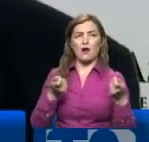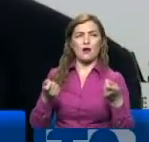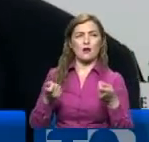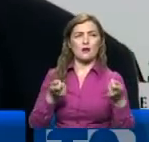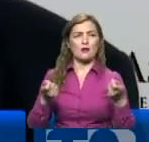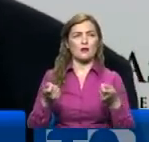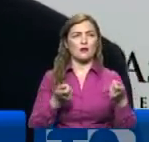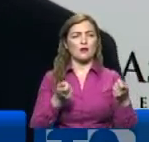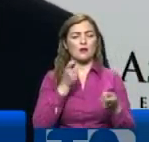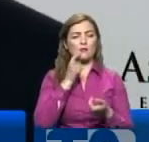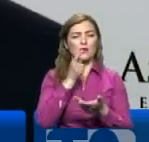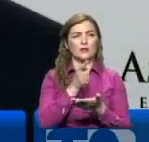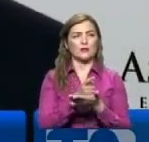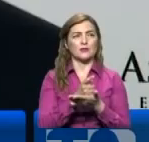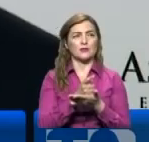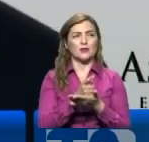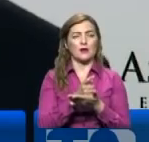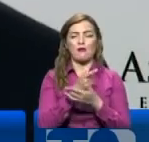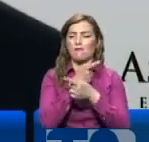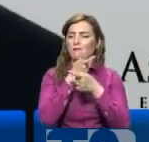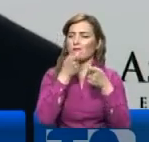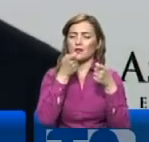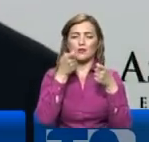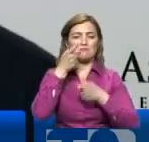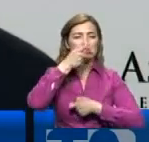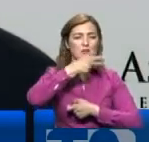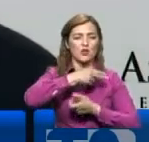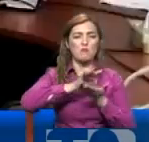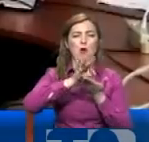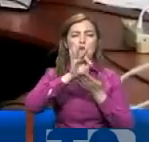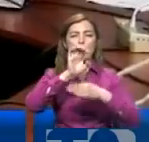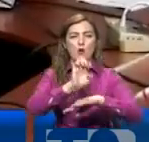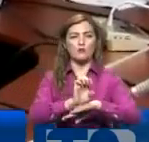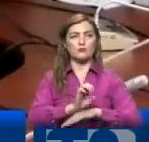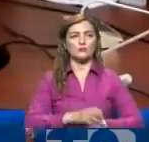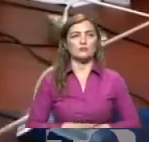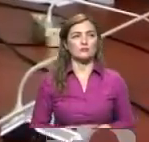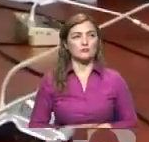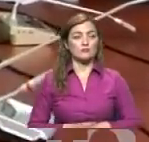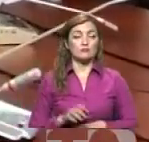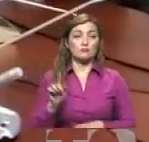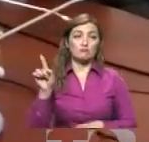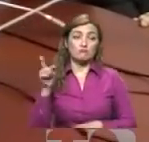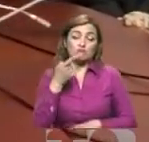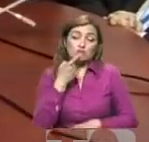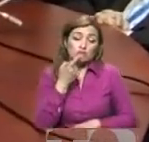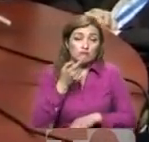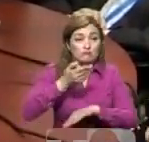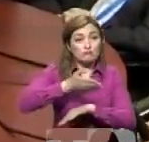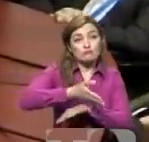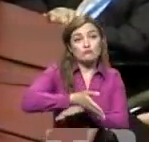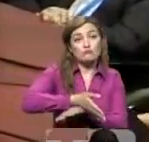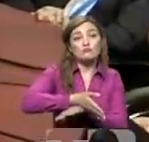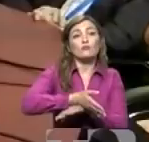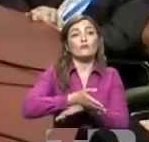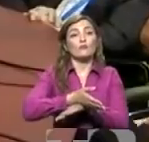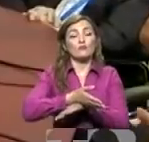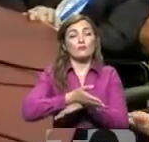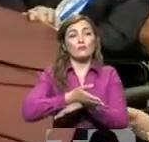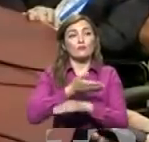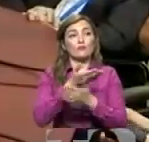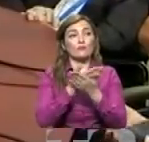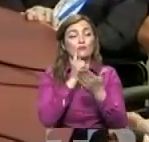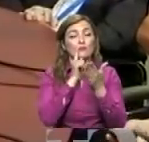manejen verdaderos truhanes que le mienten al pueblo ecuatoriano. Rodríguez no descarta que posteriormente se presenten